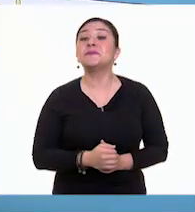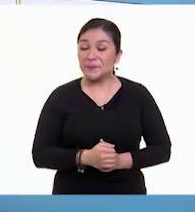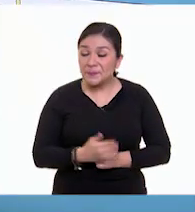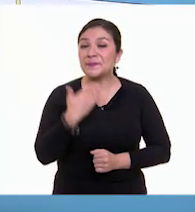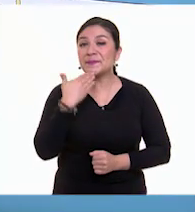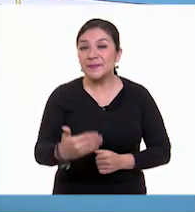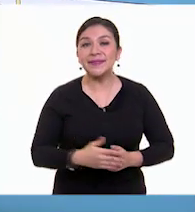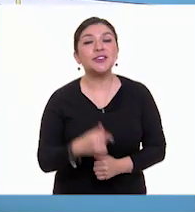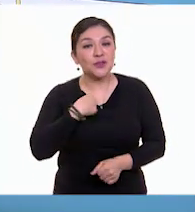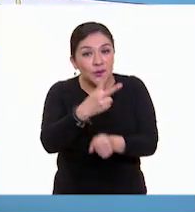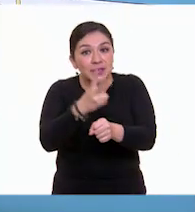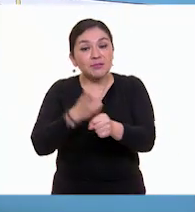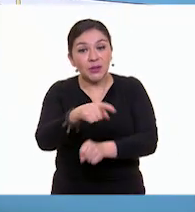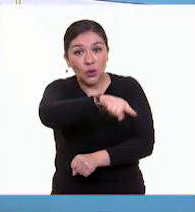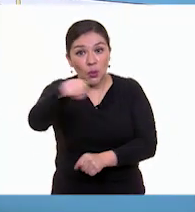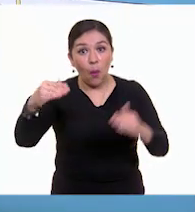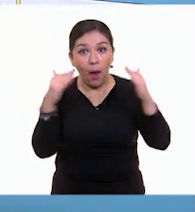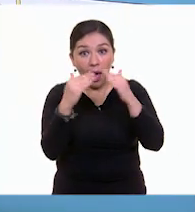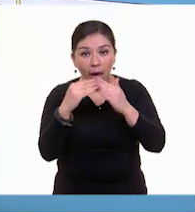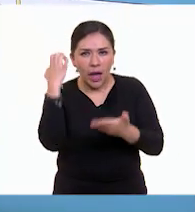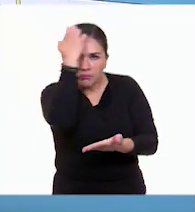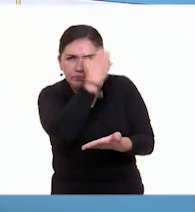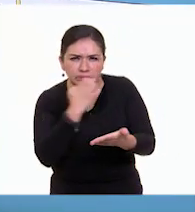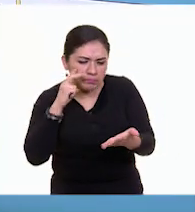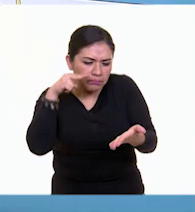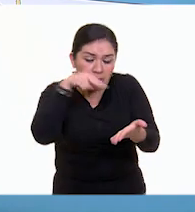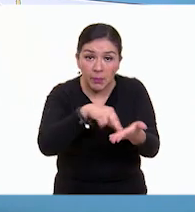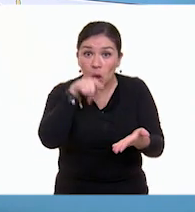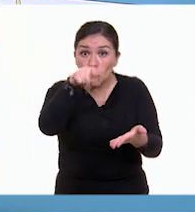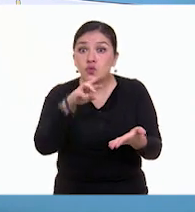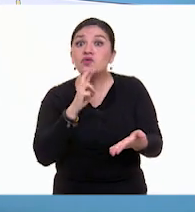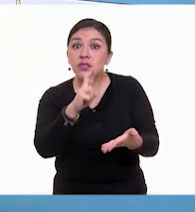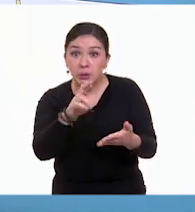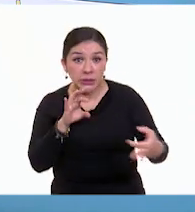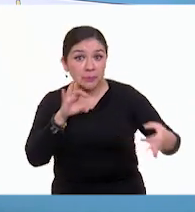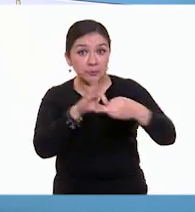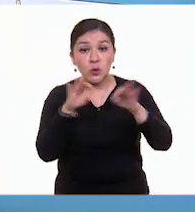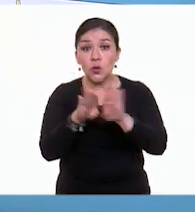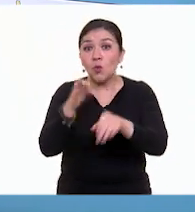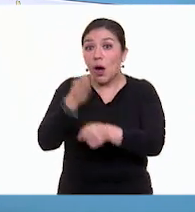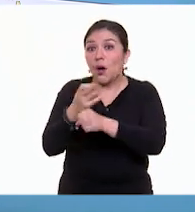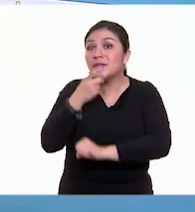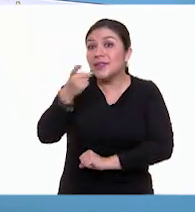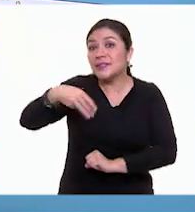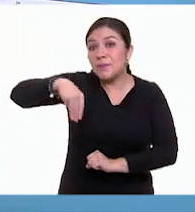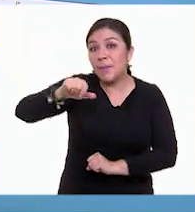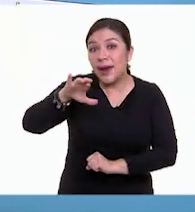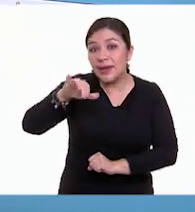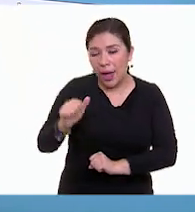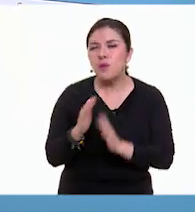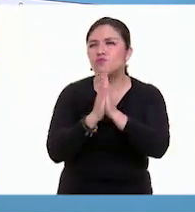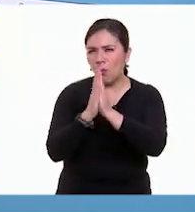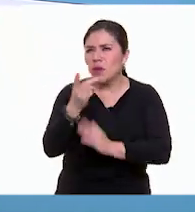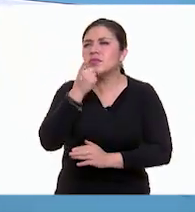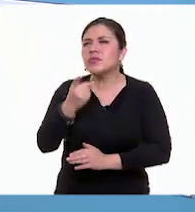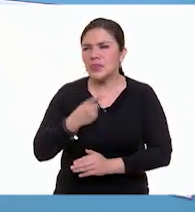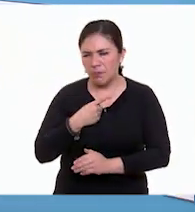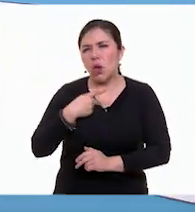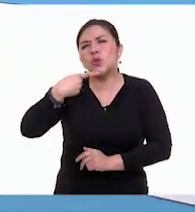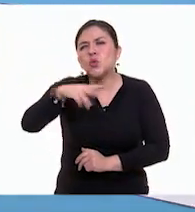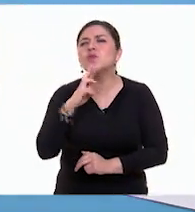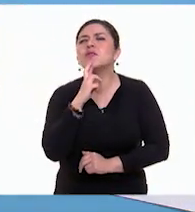bien. Los invito a que en casa verifiquen si sus respuestas coinciden con las que nos va a proponer María. Por favor, lee y comparte